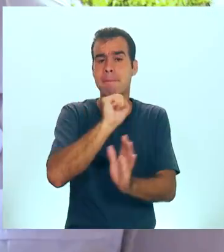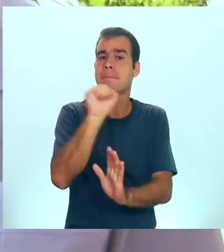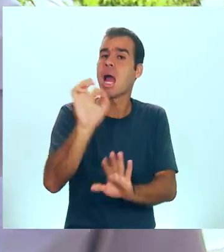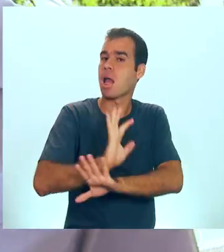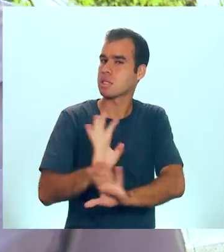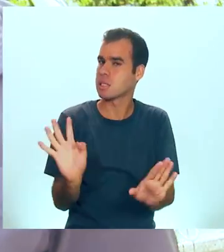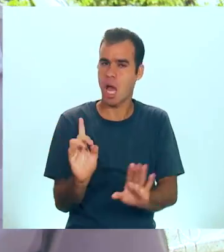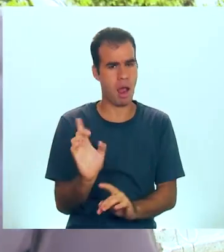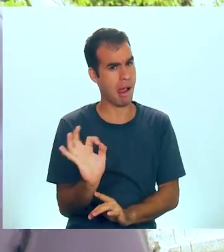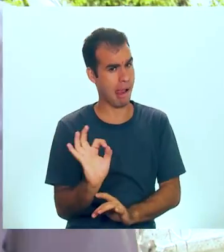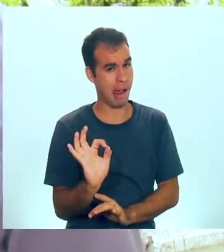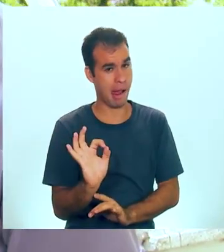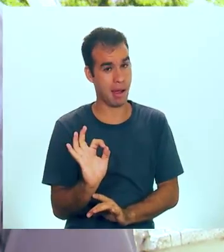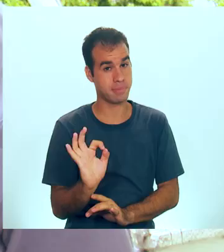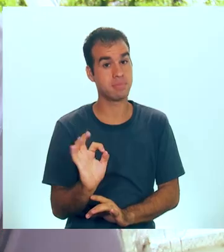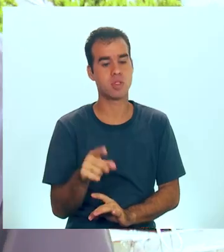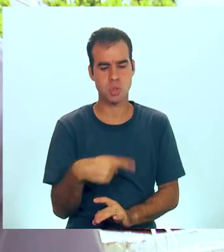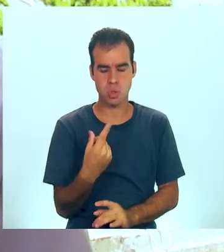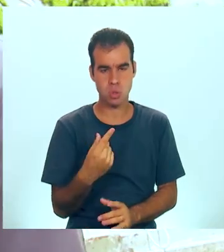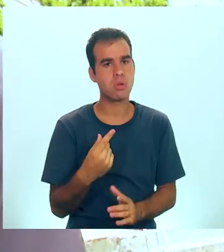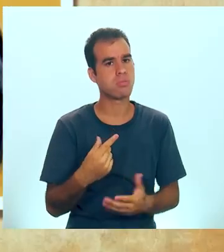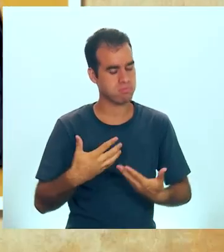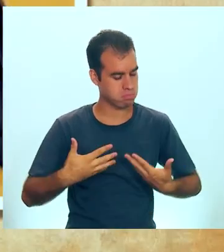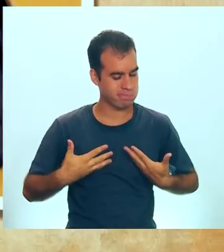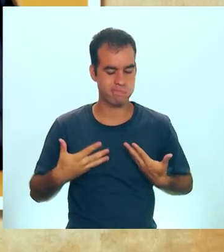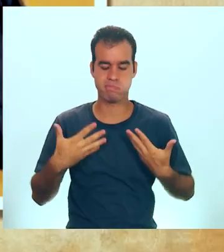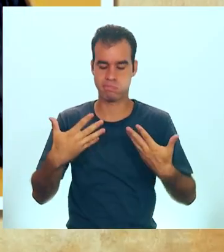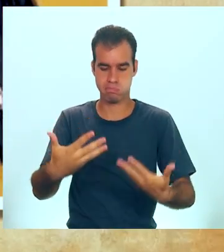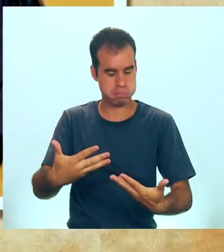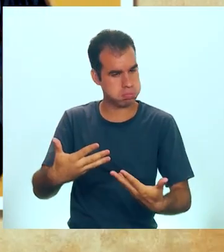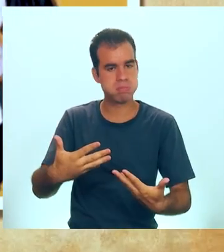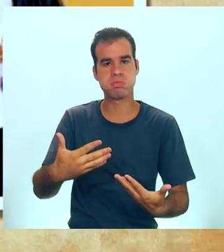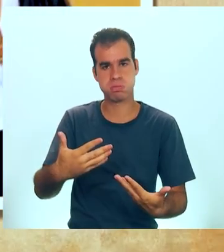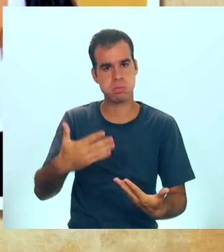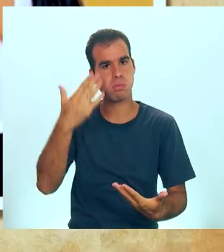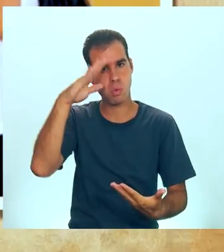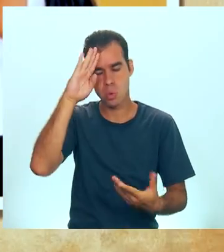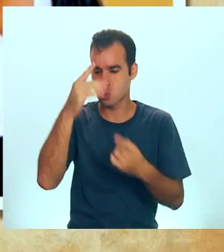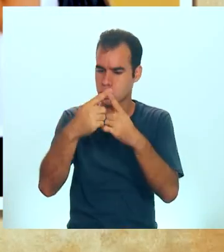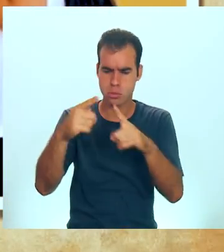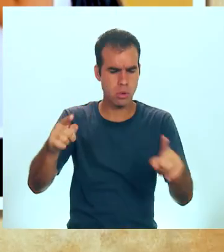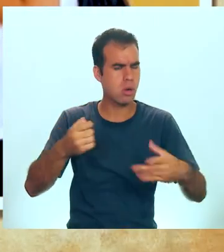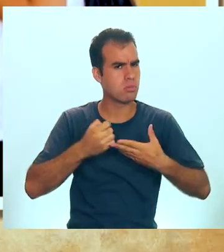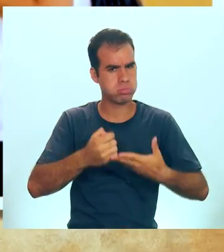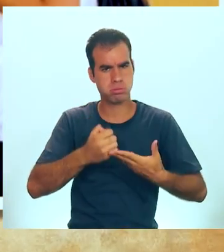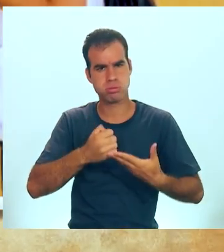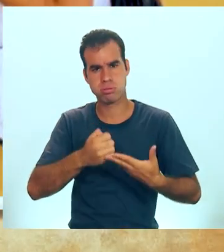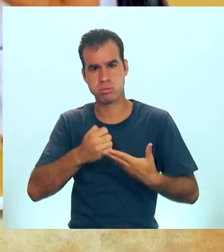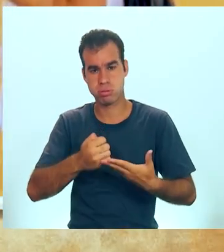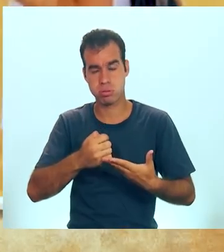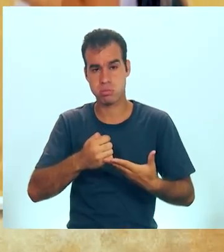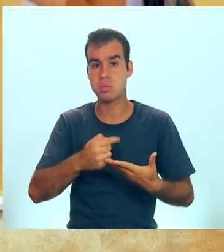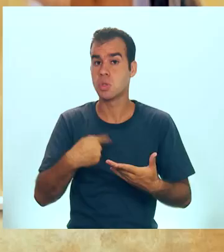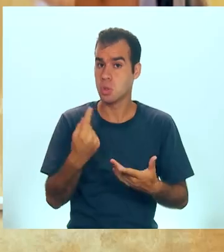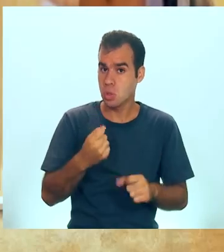nos sentimos comprometidos con el país, dimos el paso al frente y supimos llevar a cabo